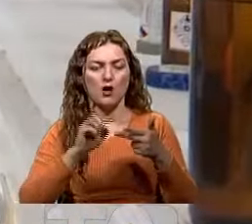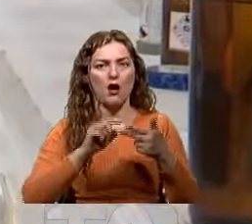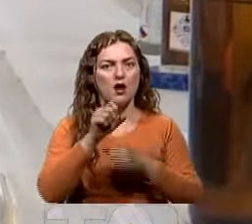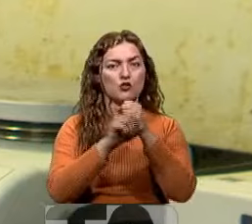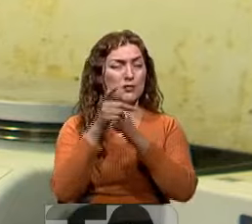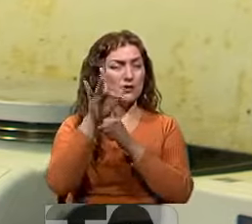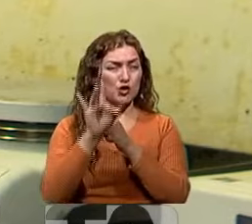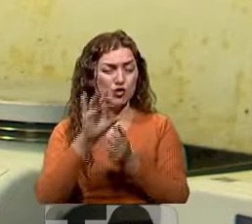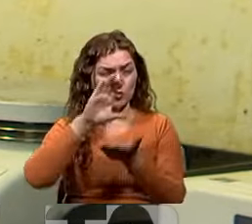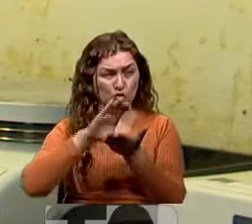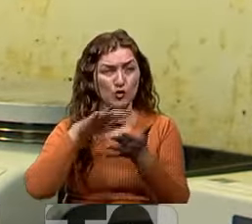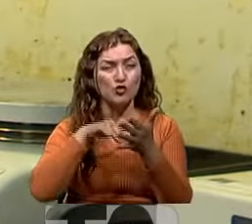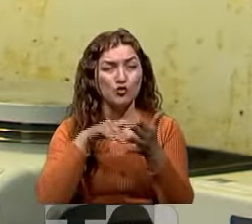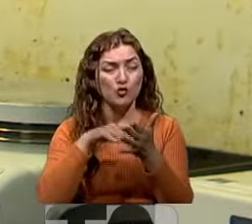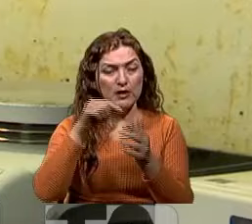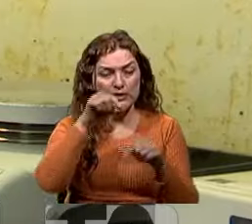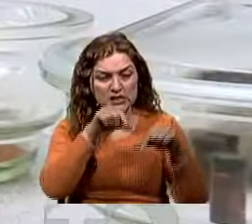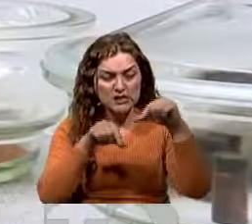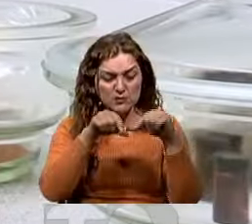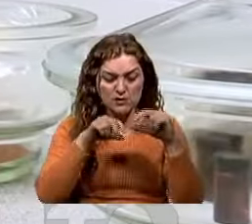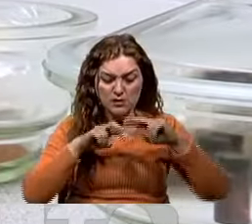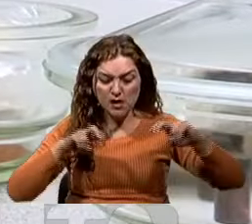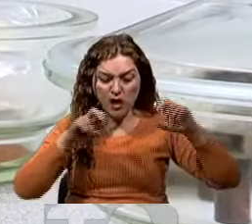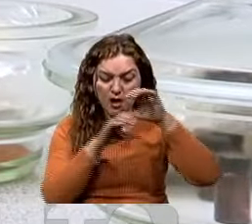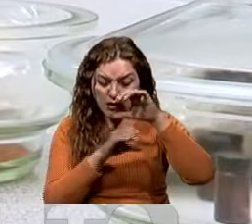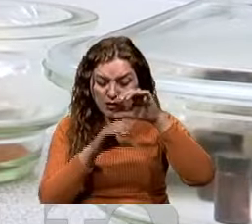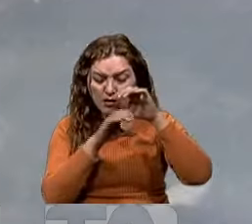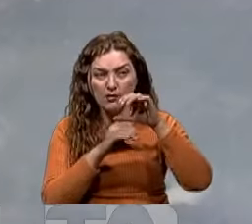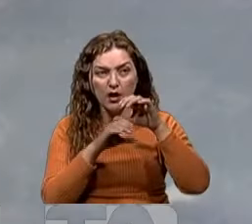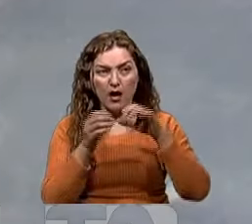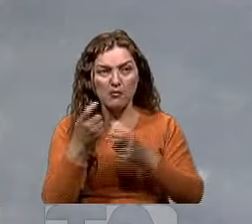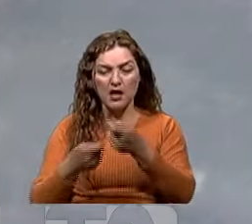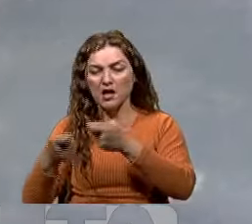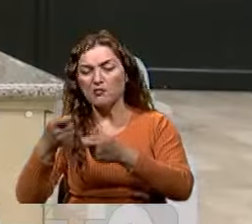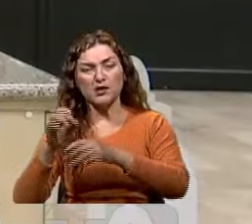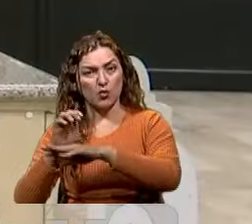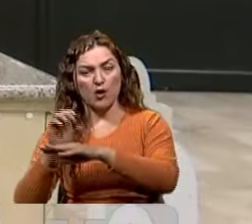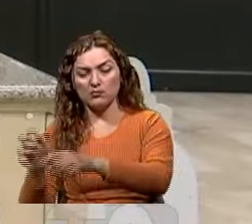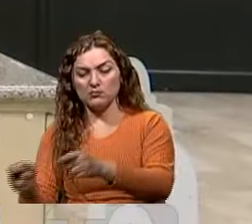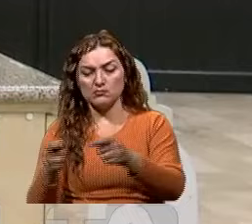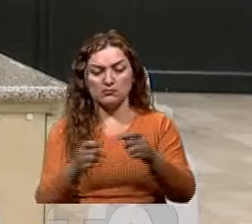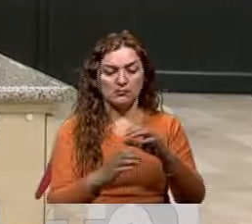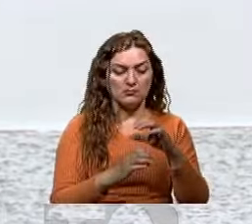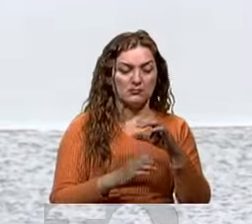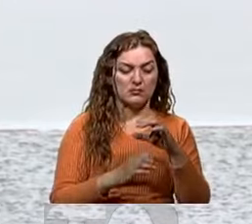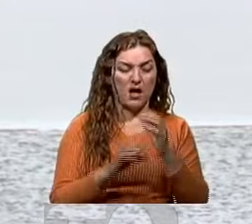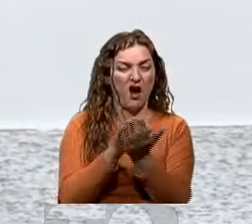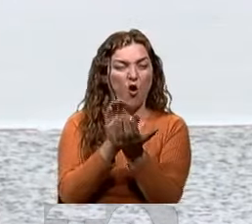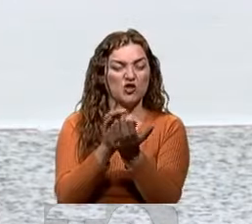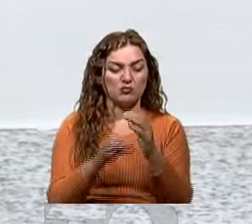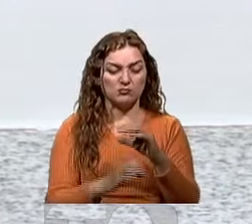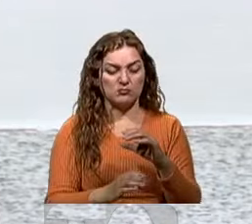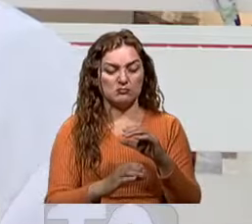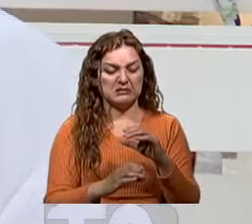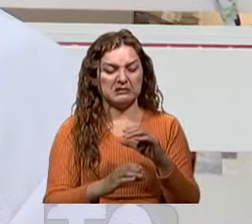el Centro de Estudios Aplicados en Química de la PUCE examina alimentos que se expenden en el Ecuador. Ya lo hicieron con vegetales, ahora es el turno